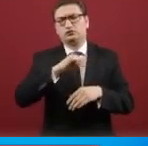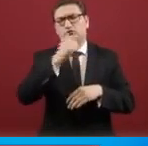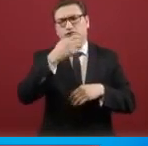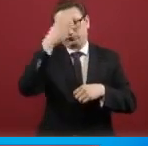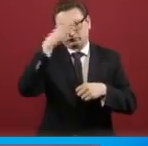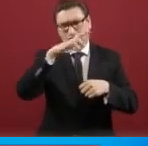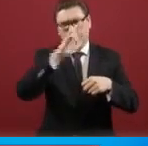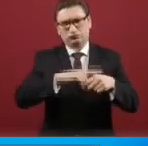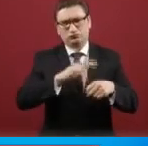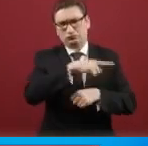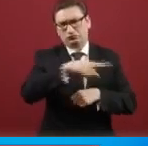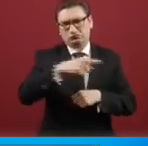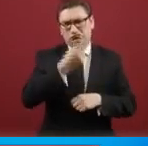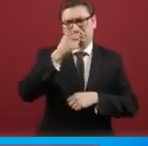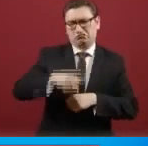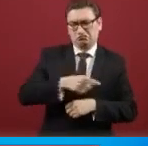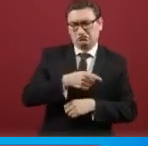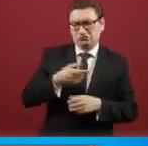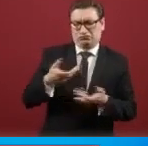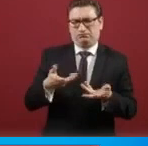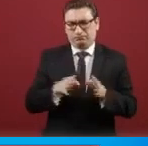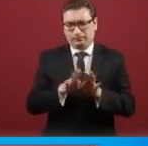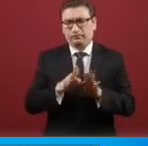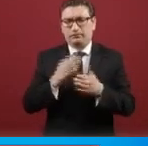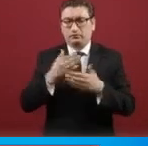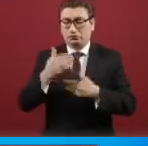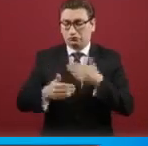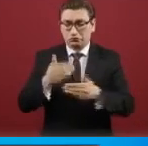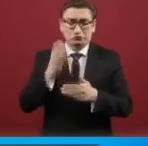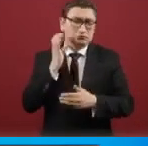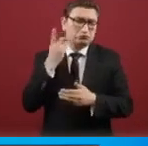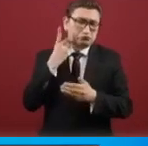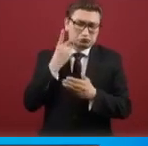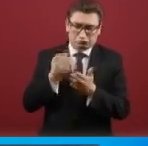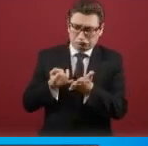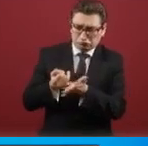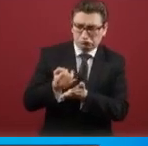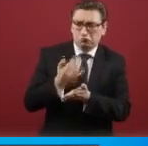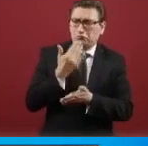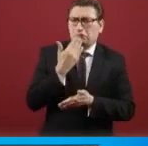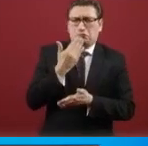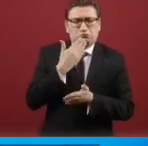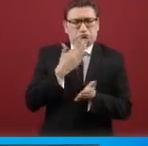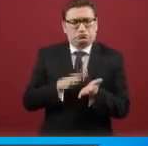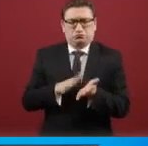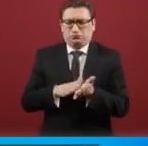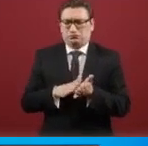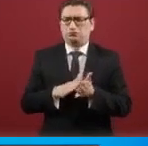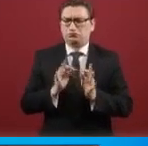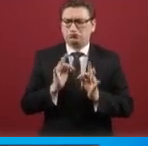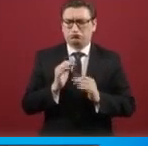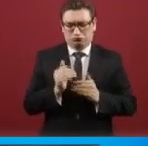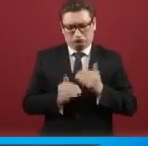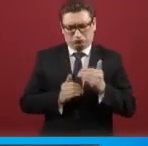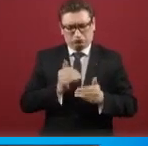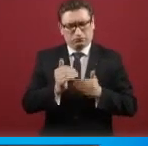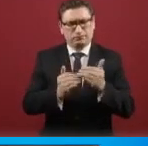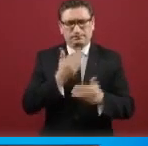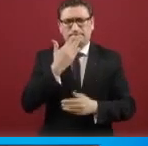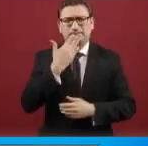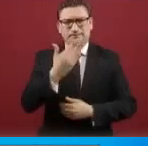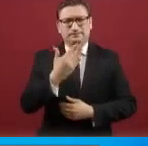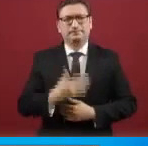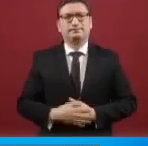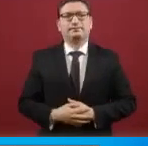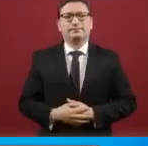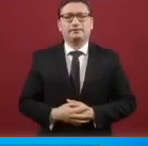educación. Este proceso de privatización se inició en la época de Salinas de Gortari, cuando Ernesto Zedillo fue secretario de Educación. Las plazas se tienen que entregar de